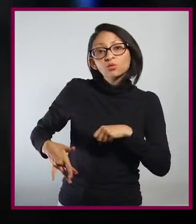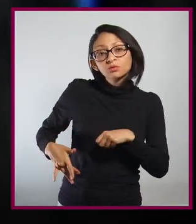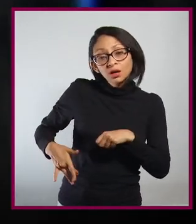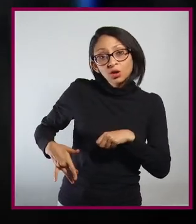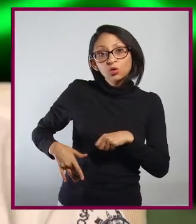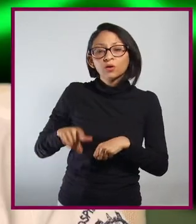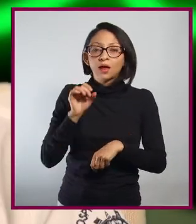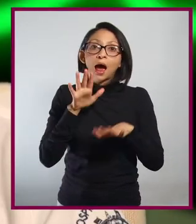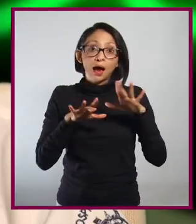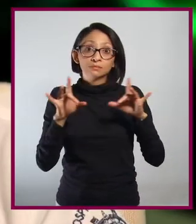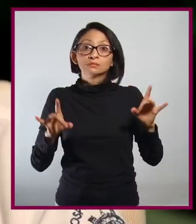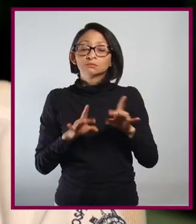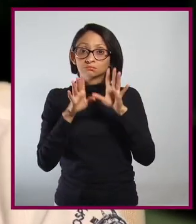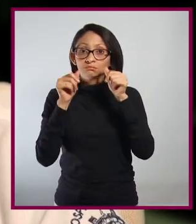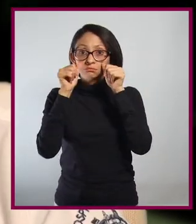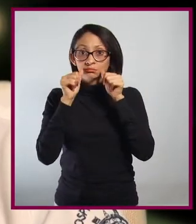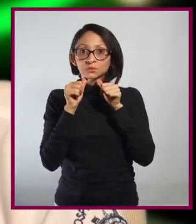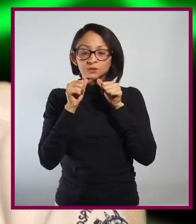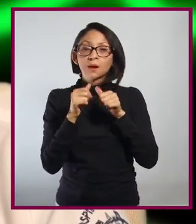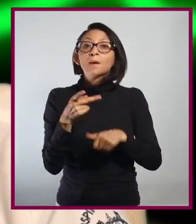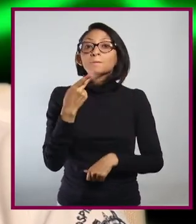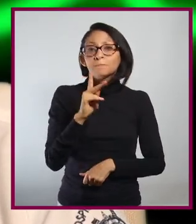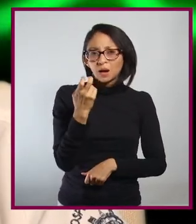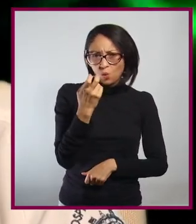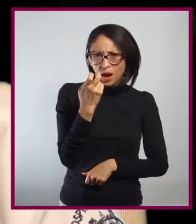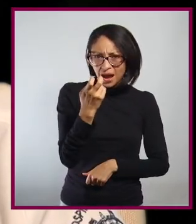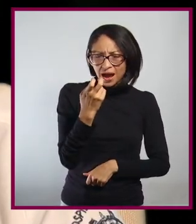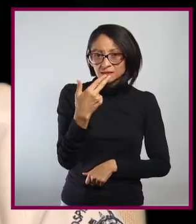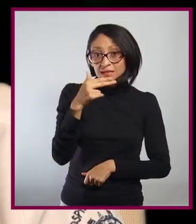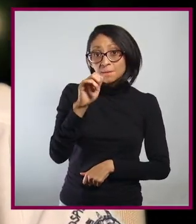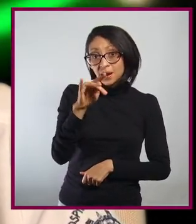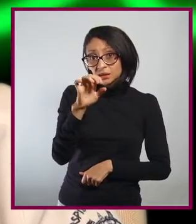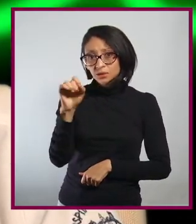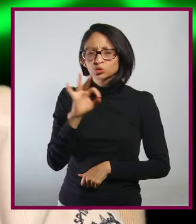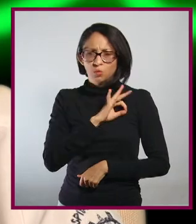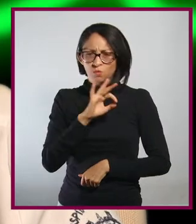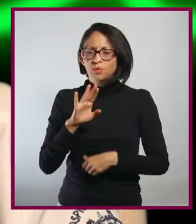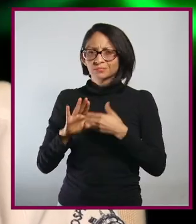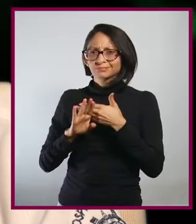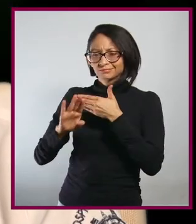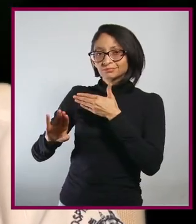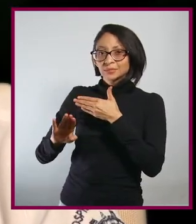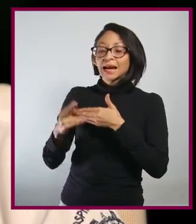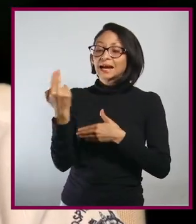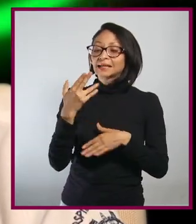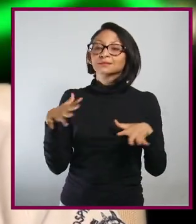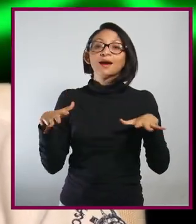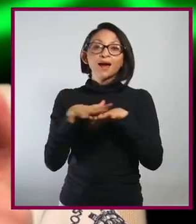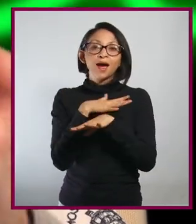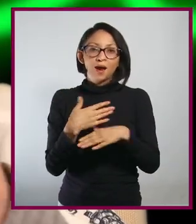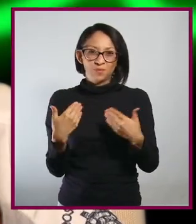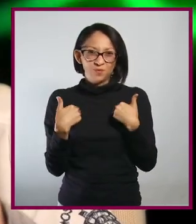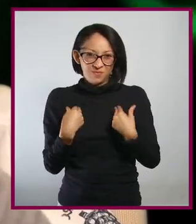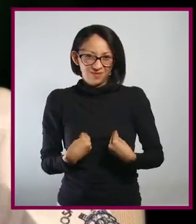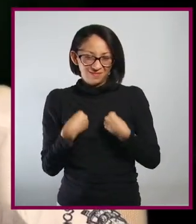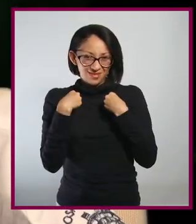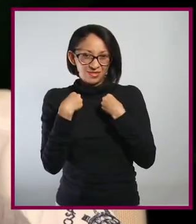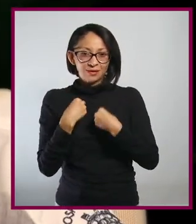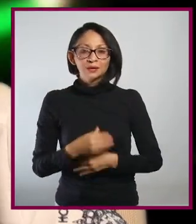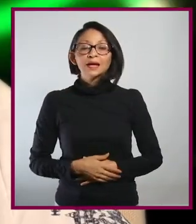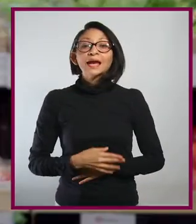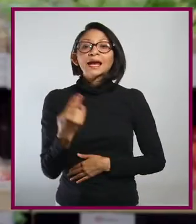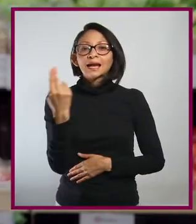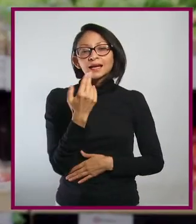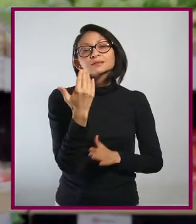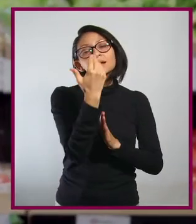hasta ceguera. Pero la hipertensión es una condición que se puede prevenir si hacemos cambios en nuestro estilo de